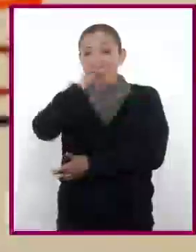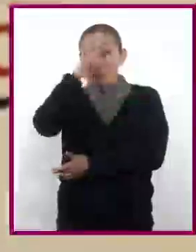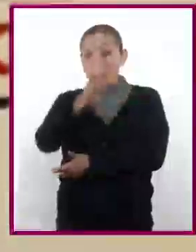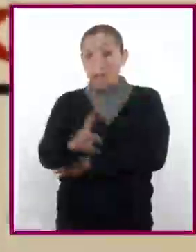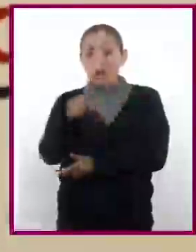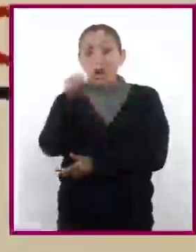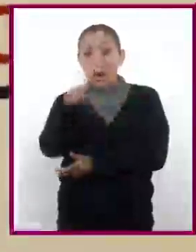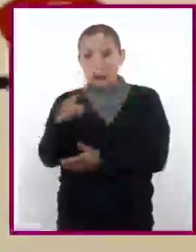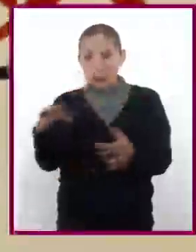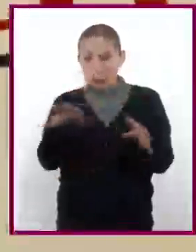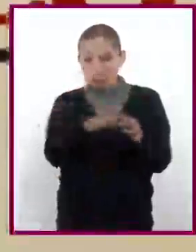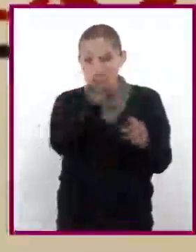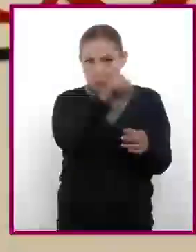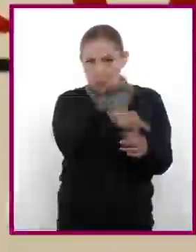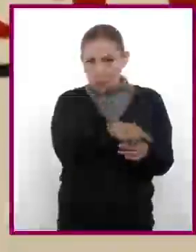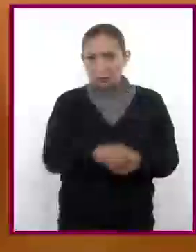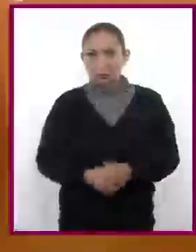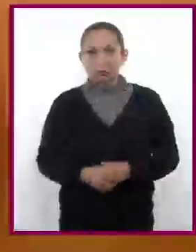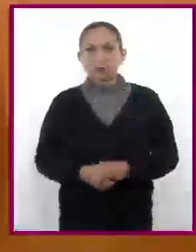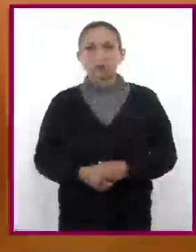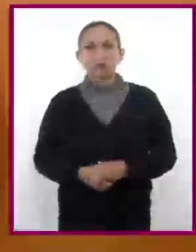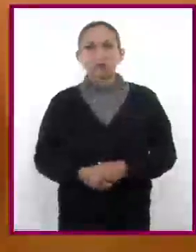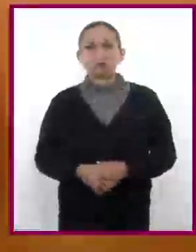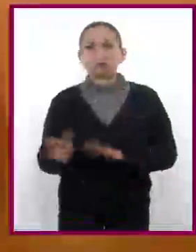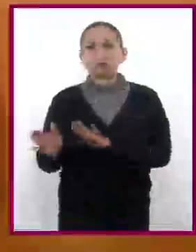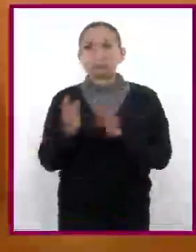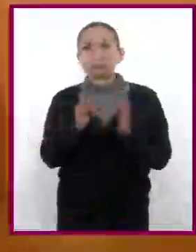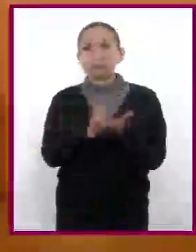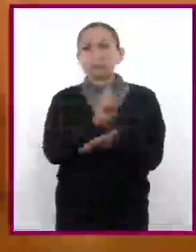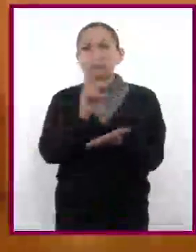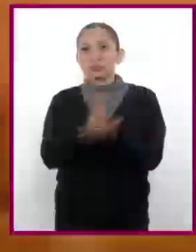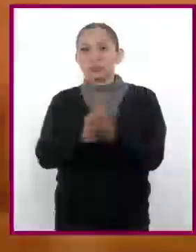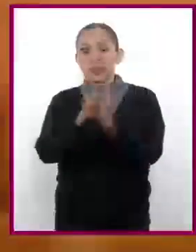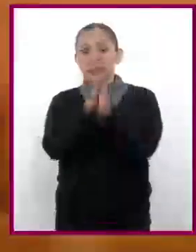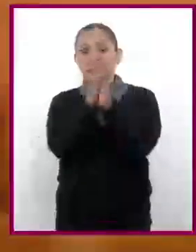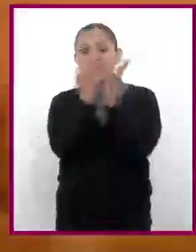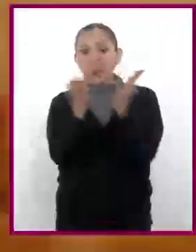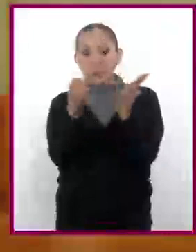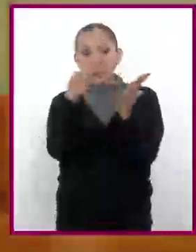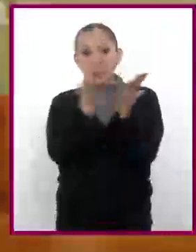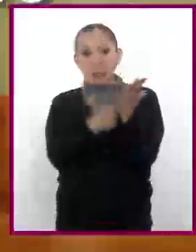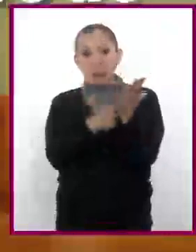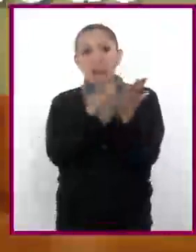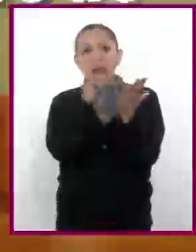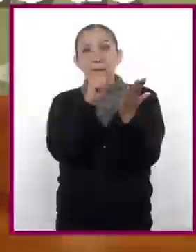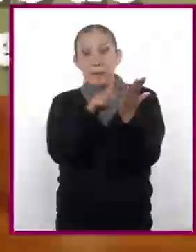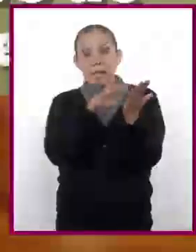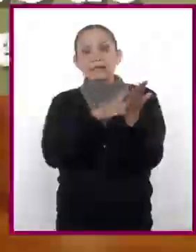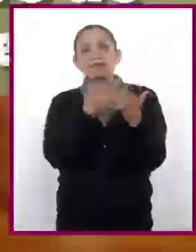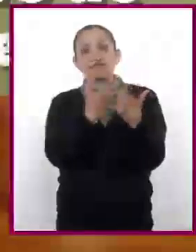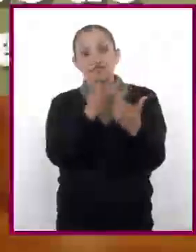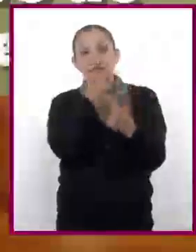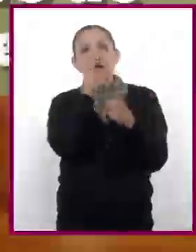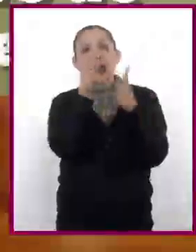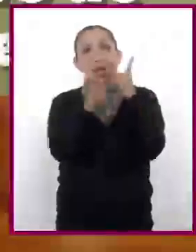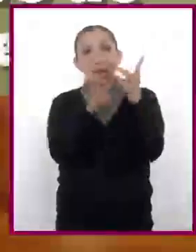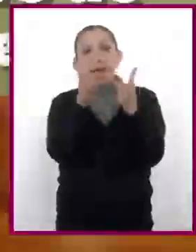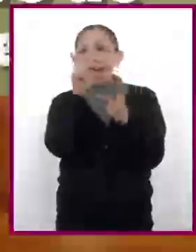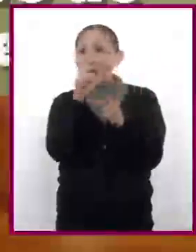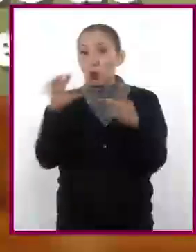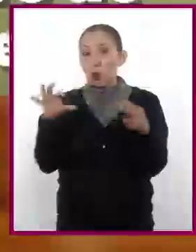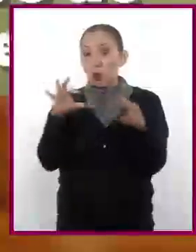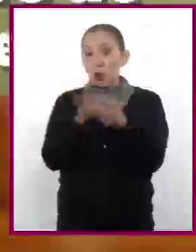México son de este tipo. Los diccionarios enciclopédicos, además del acervo de palabras de una